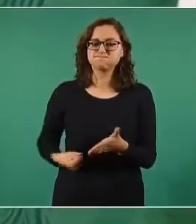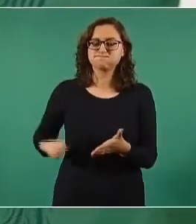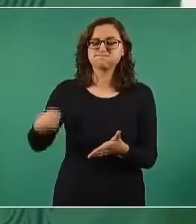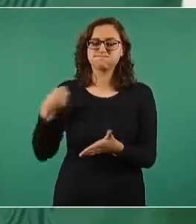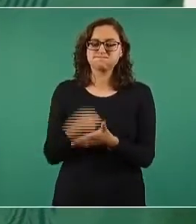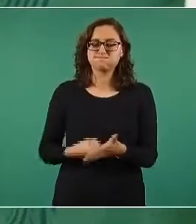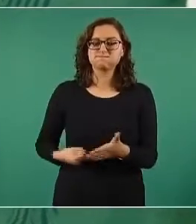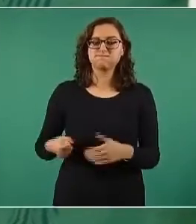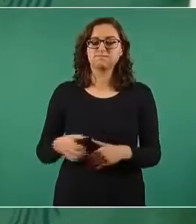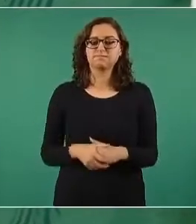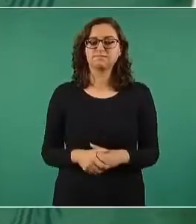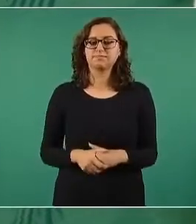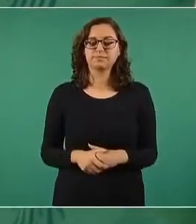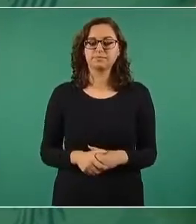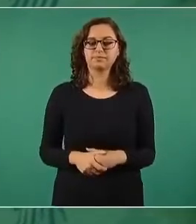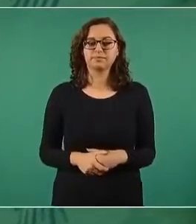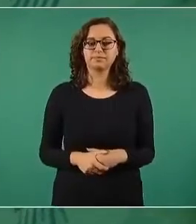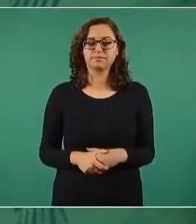Cuando